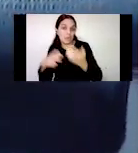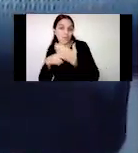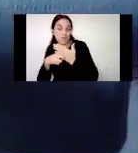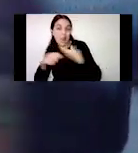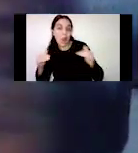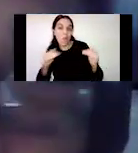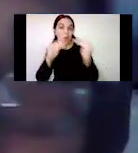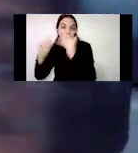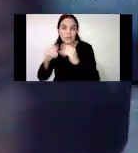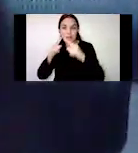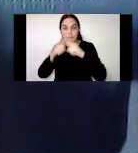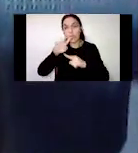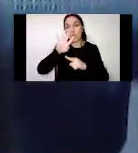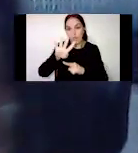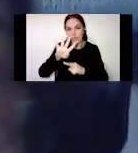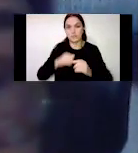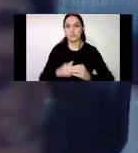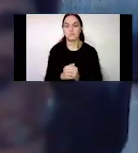que es la unidad de sustentabilidad contributiva.